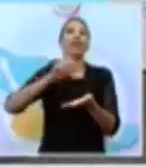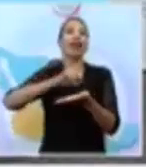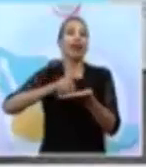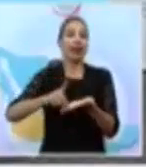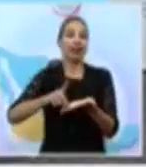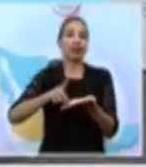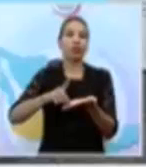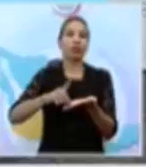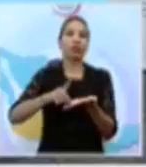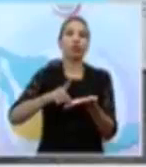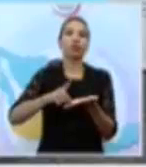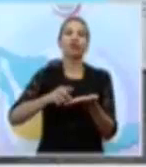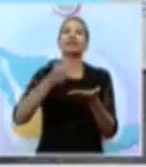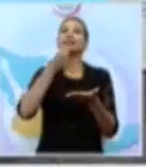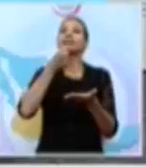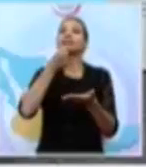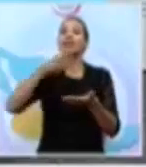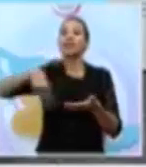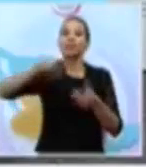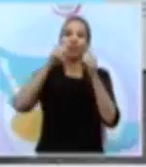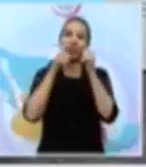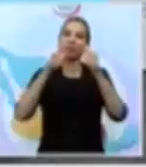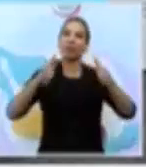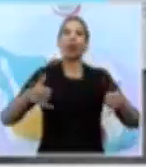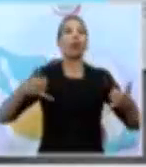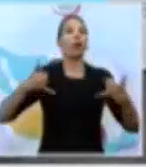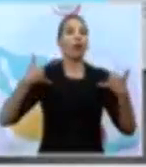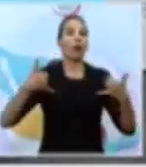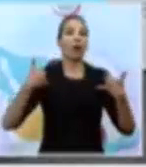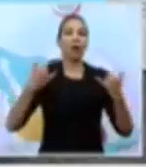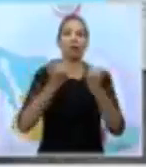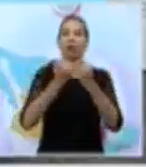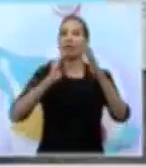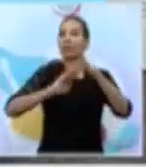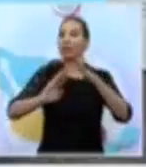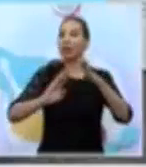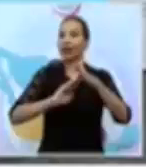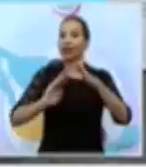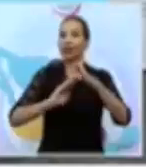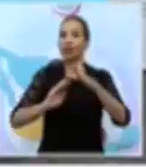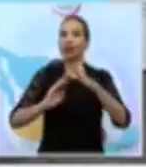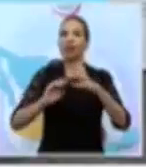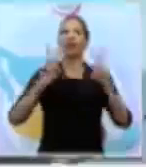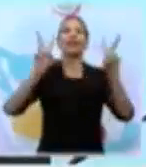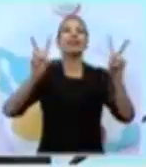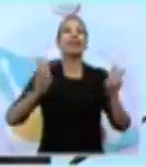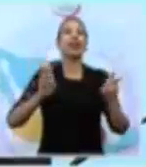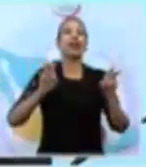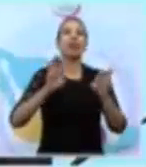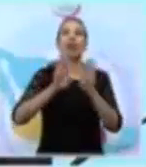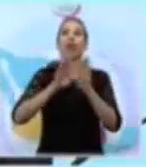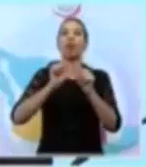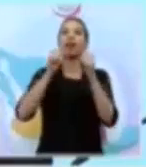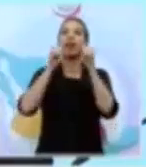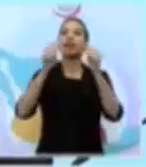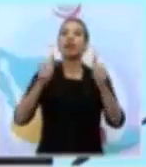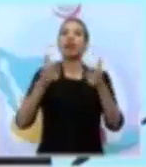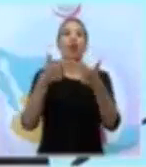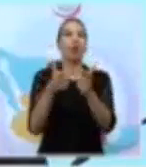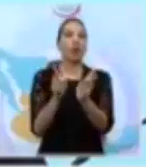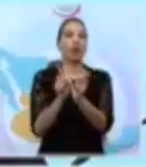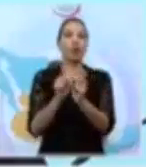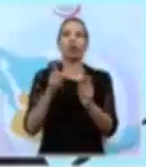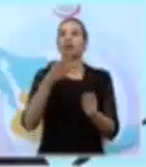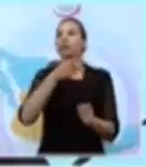derechos de la niñez y adolescencia y migración en el tema de atención a grupos